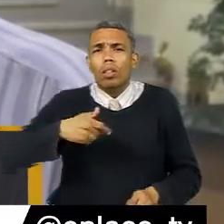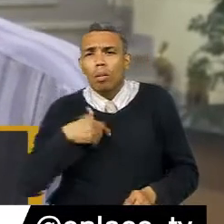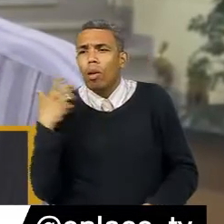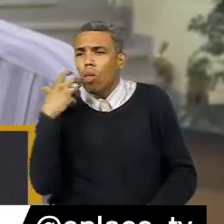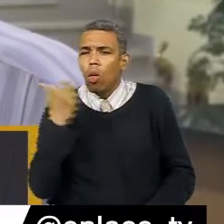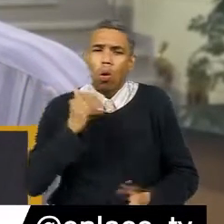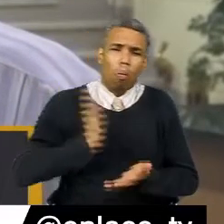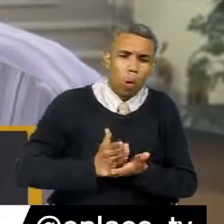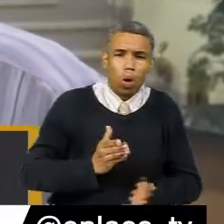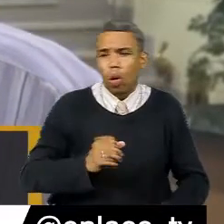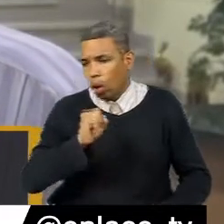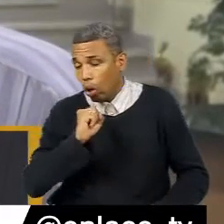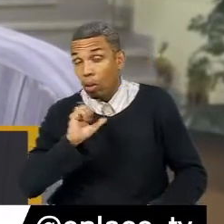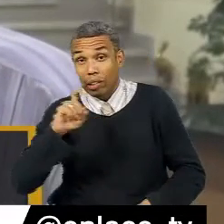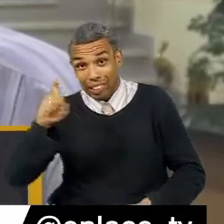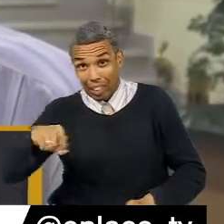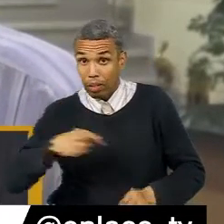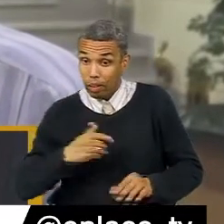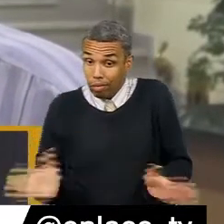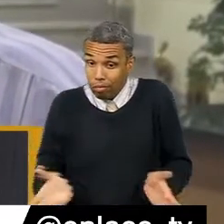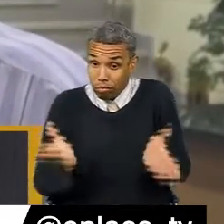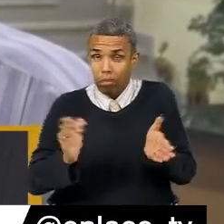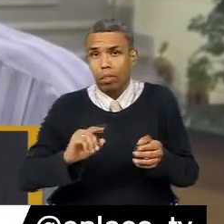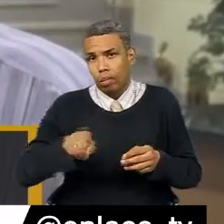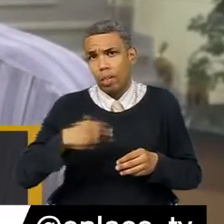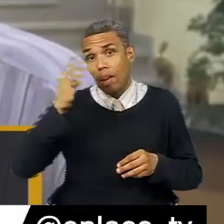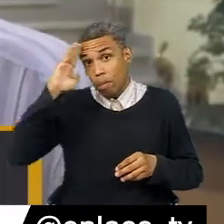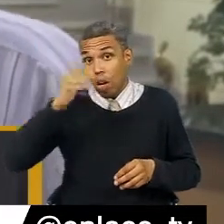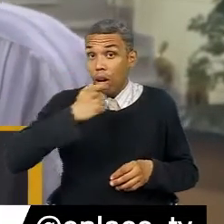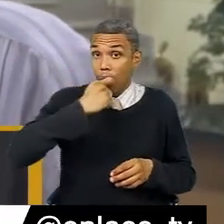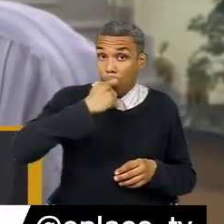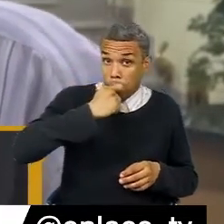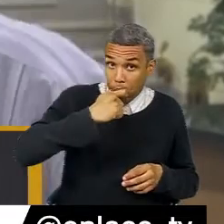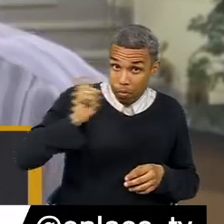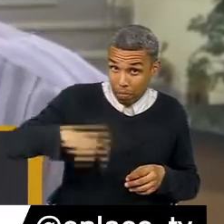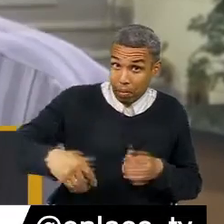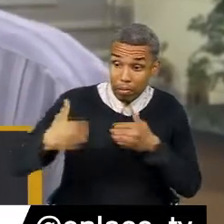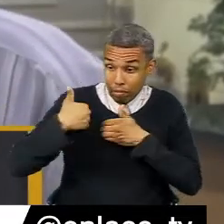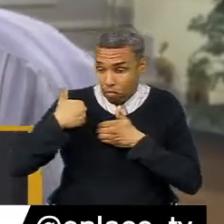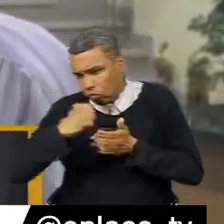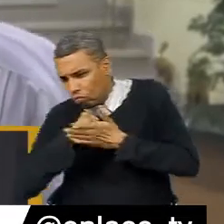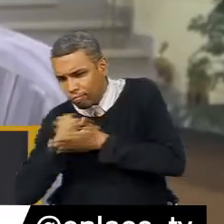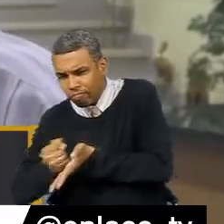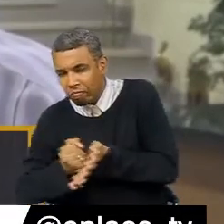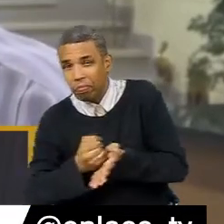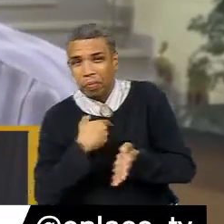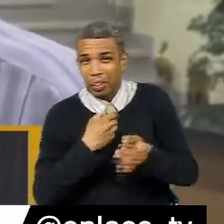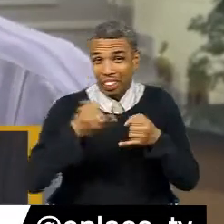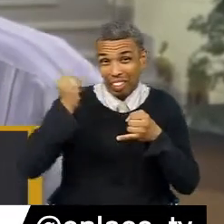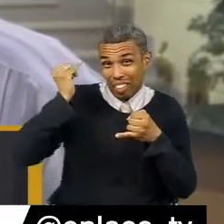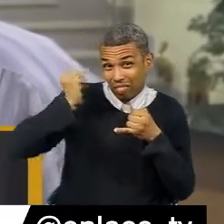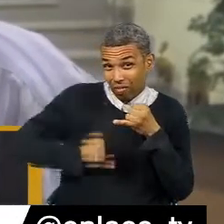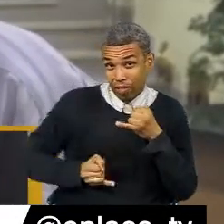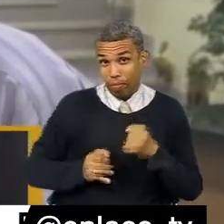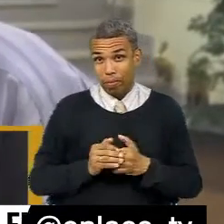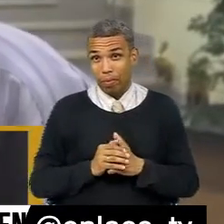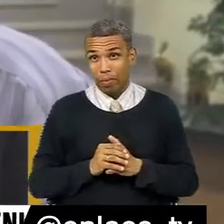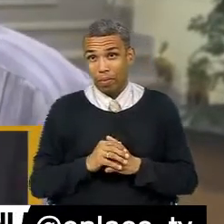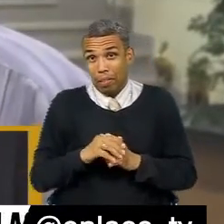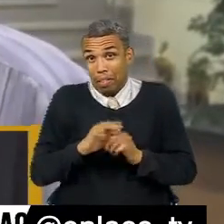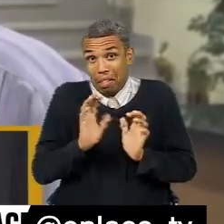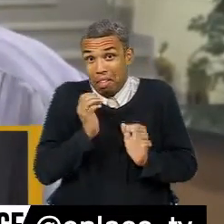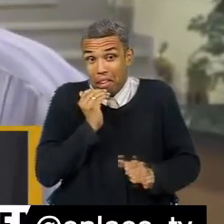Y luego la policía o los guardias de tránsito penalizando. Y lo último, si esto no funcionó, lamentablemente hay que atender